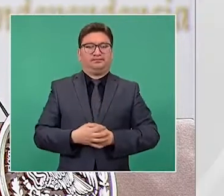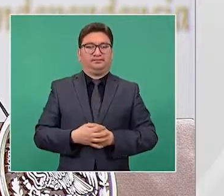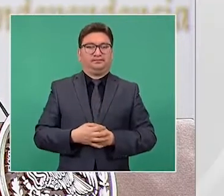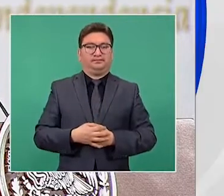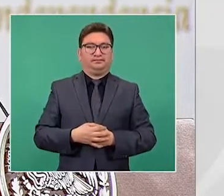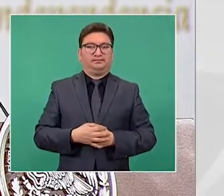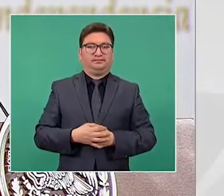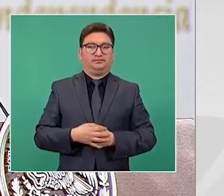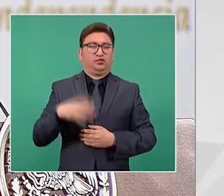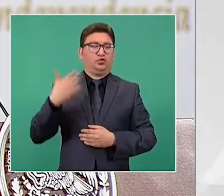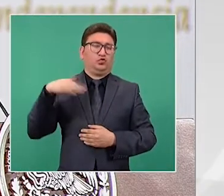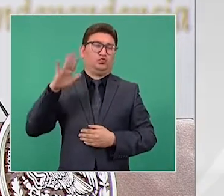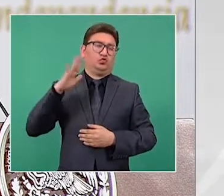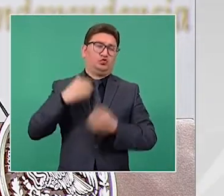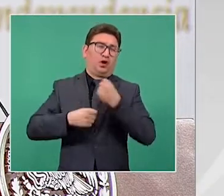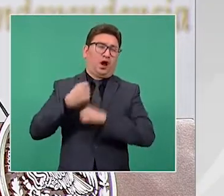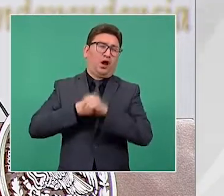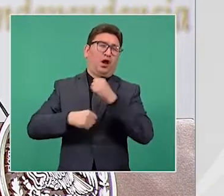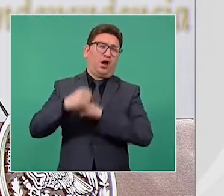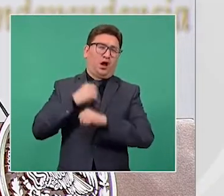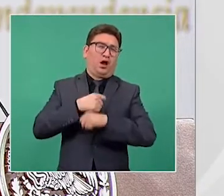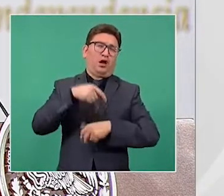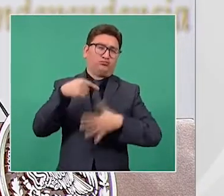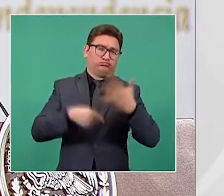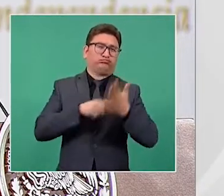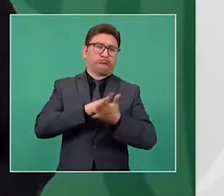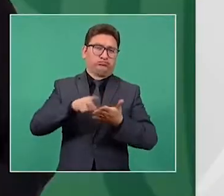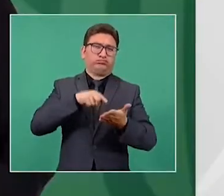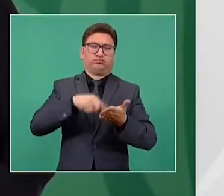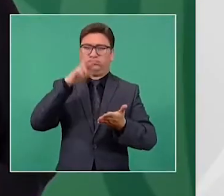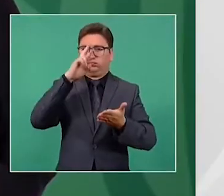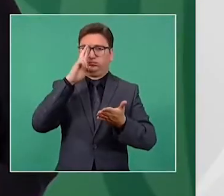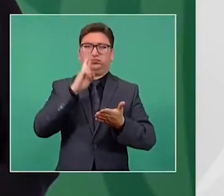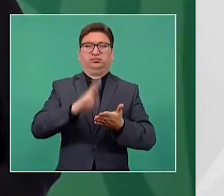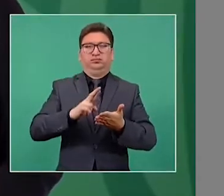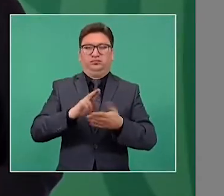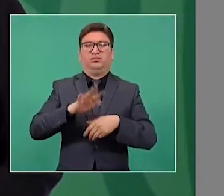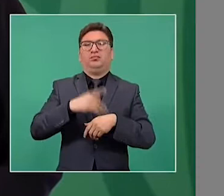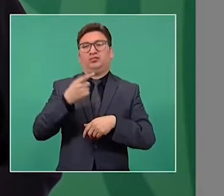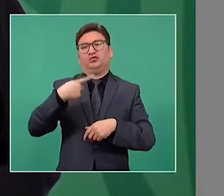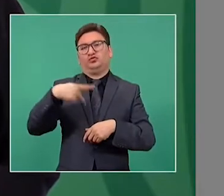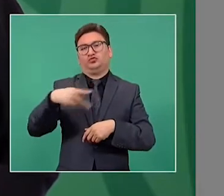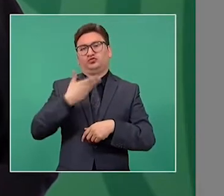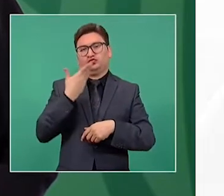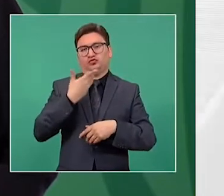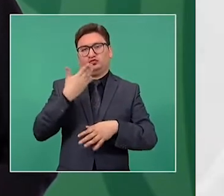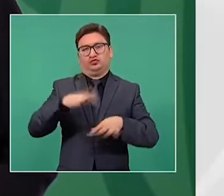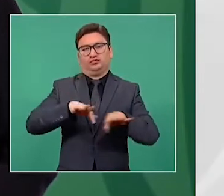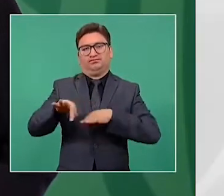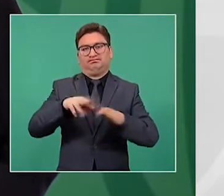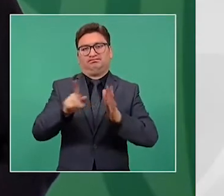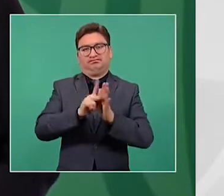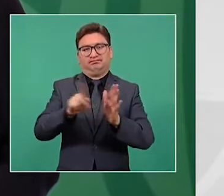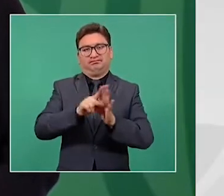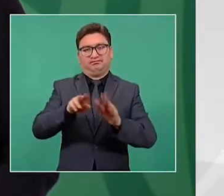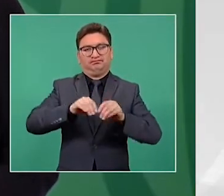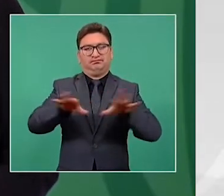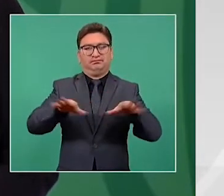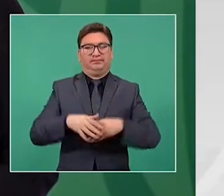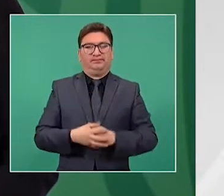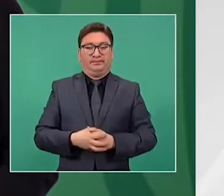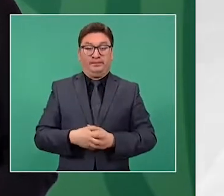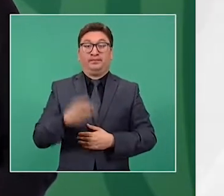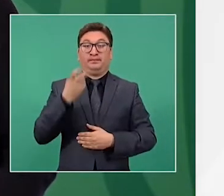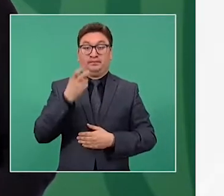desde hace siglos por el periodismo y